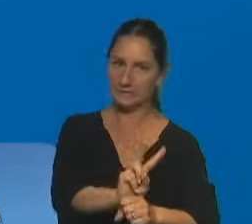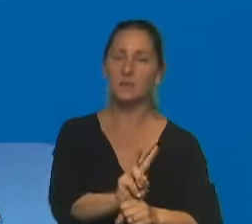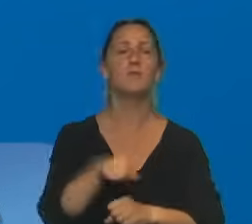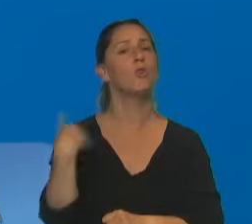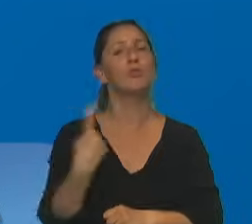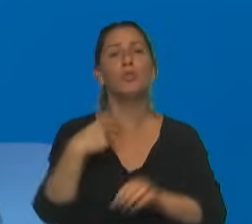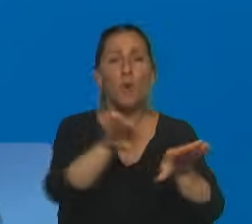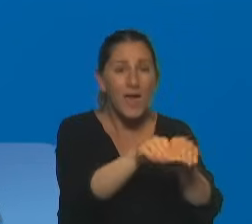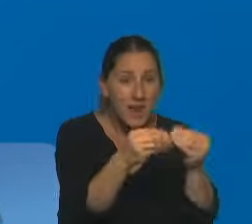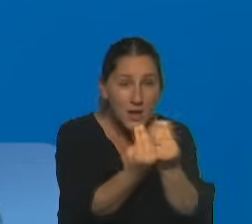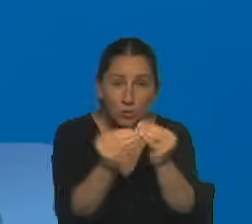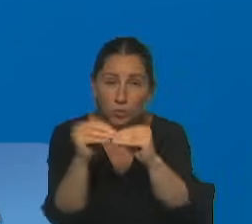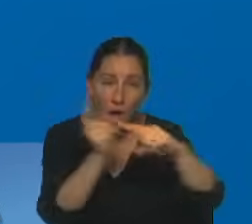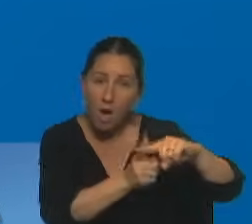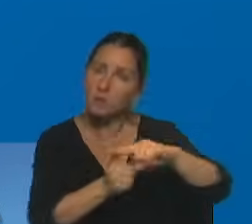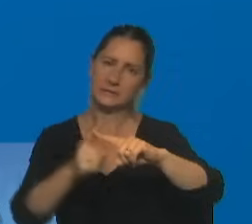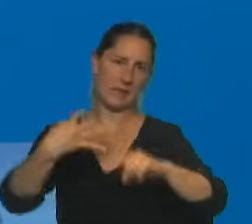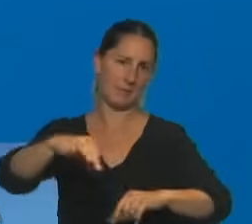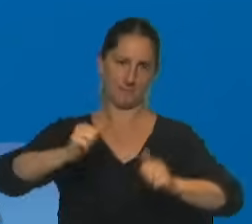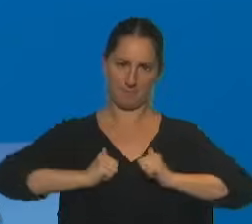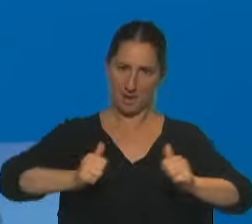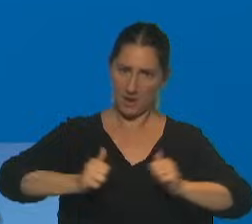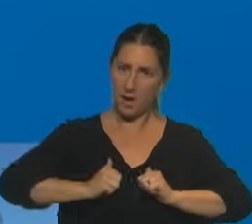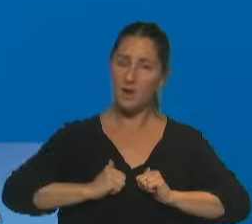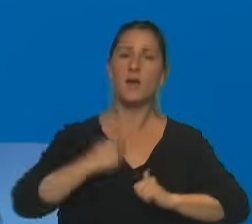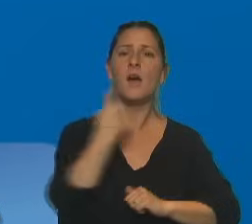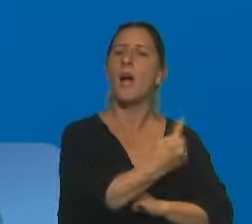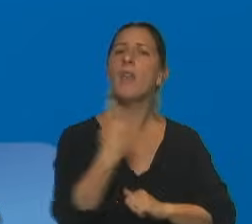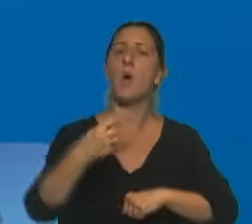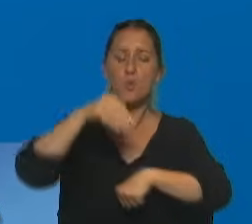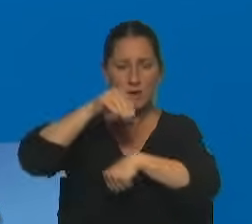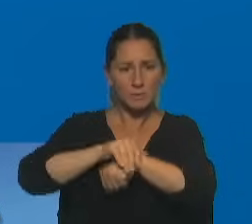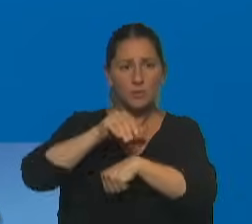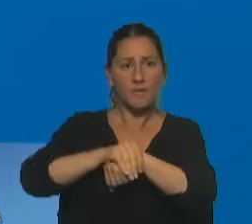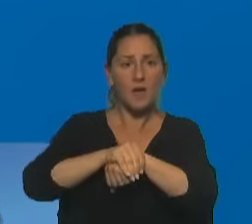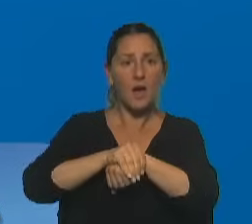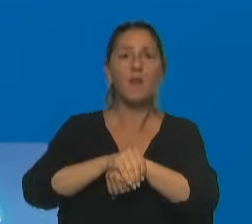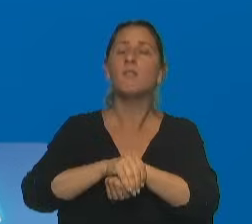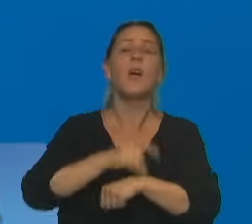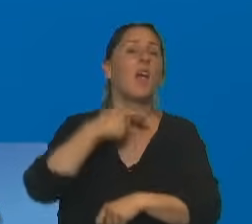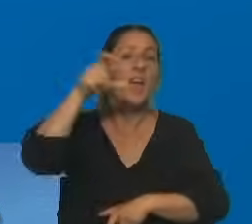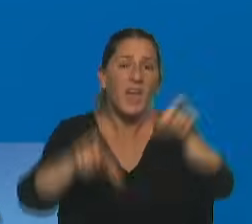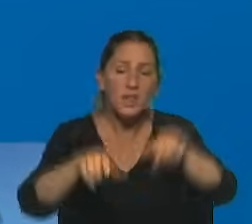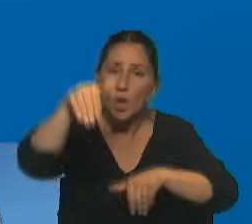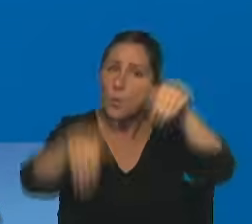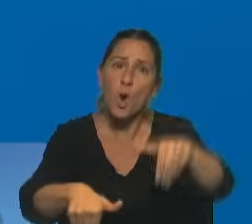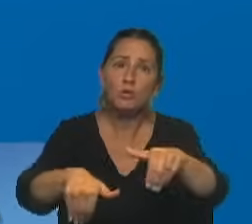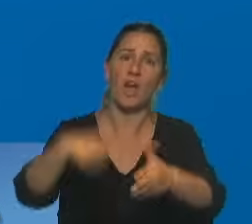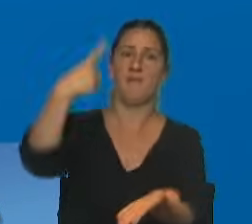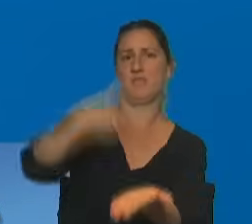los resultados y con responsabilidad aceptar la voluntad del pueblo